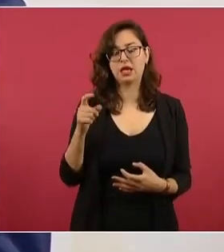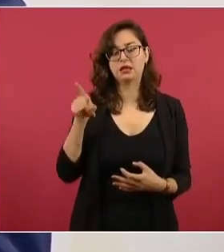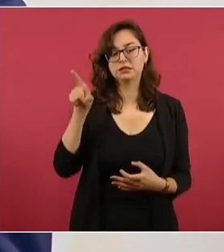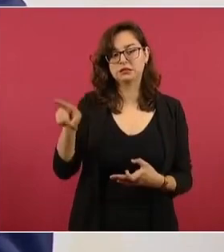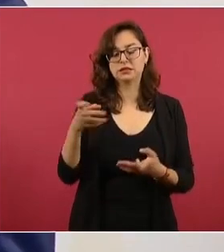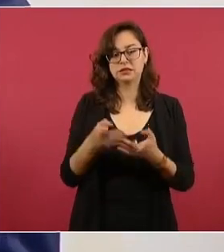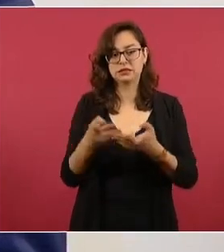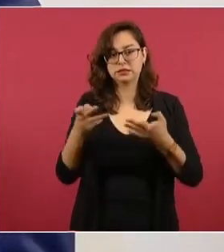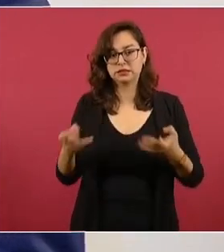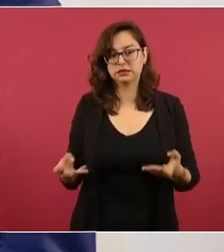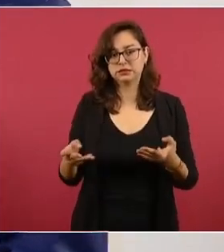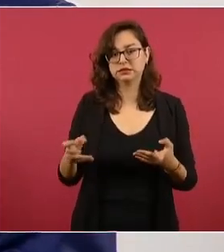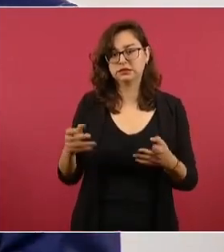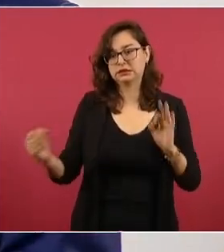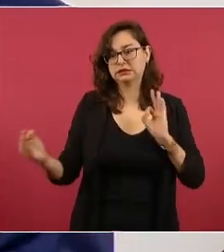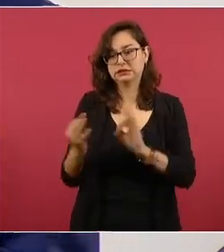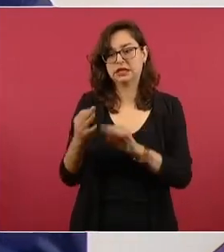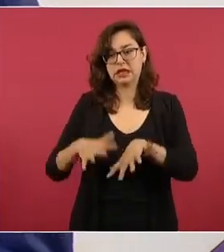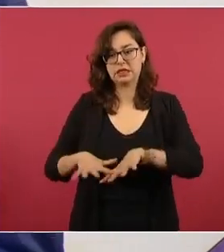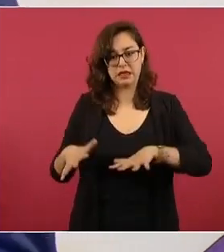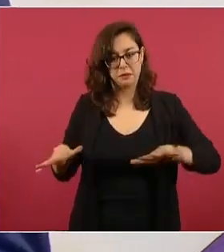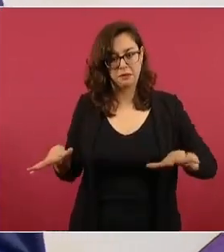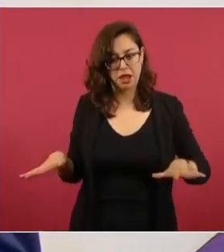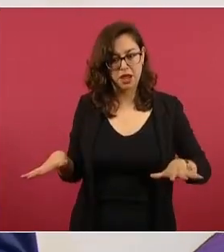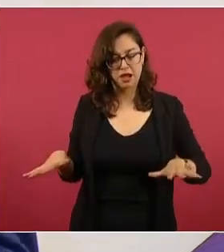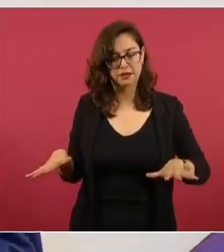a la orilla de la playa.